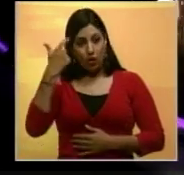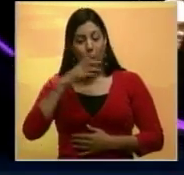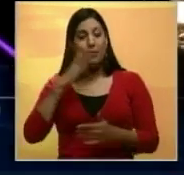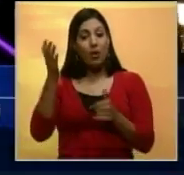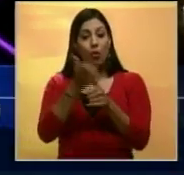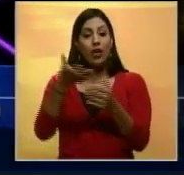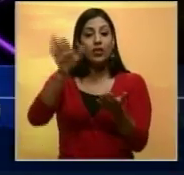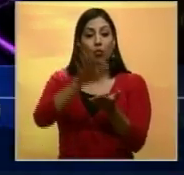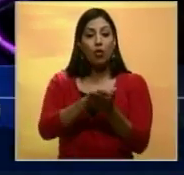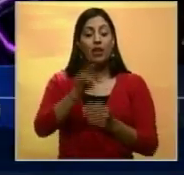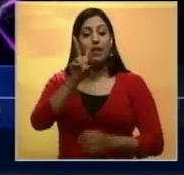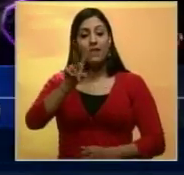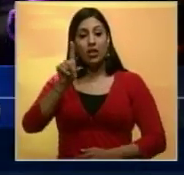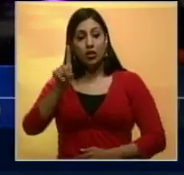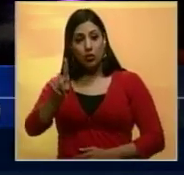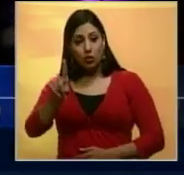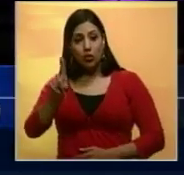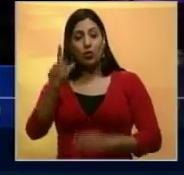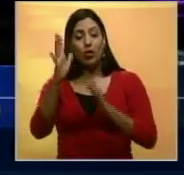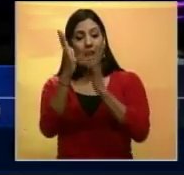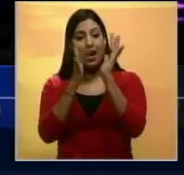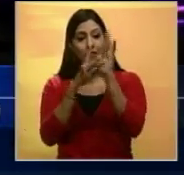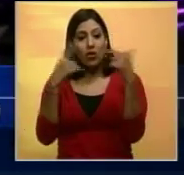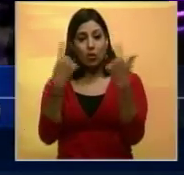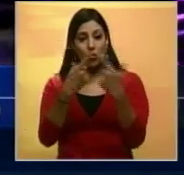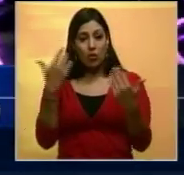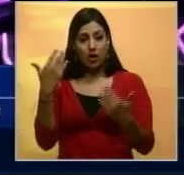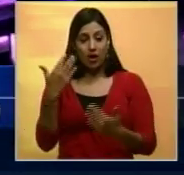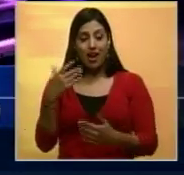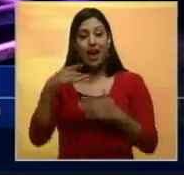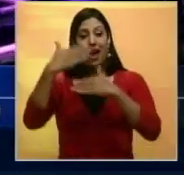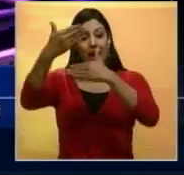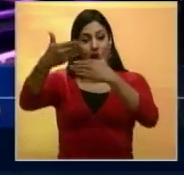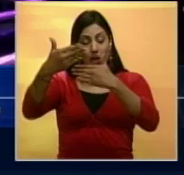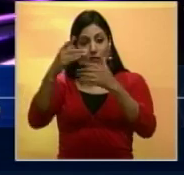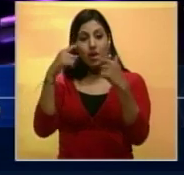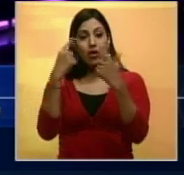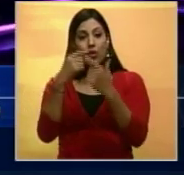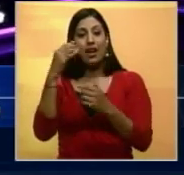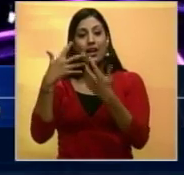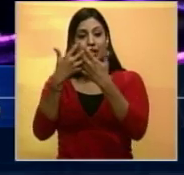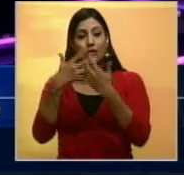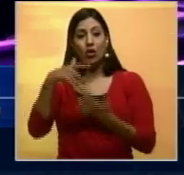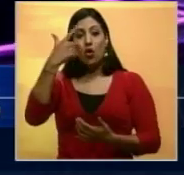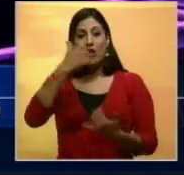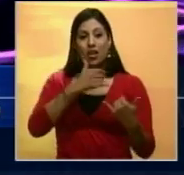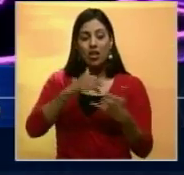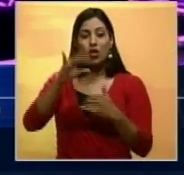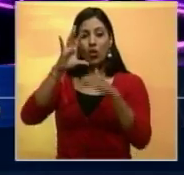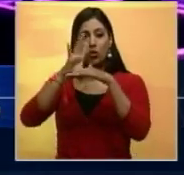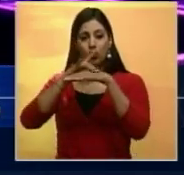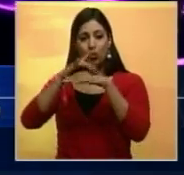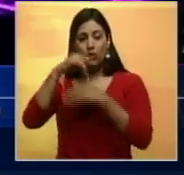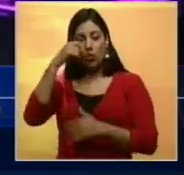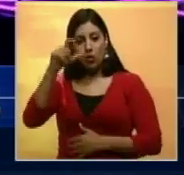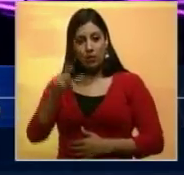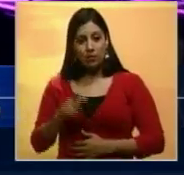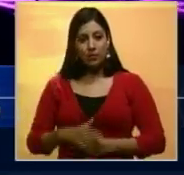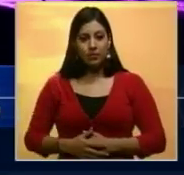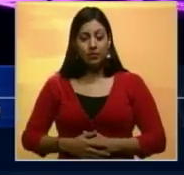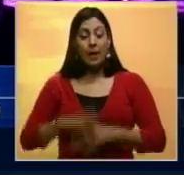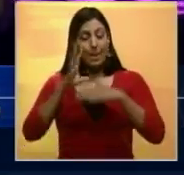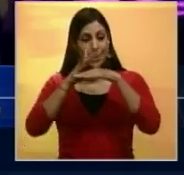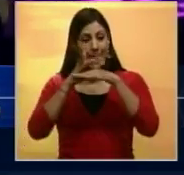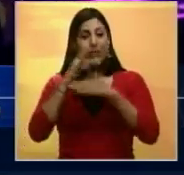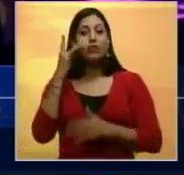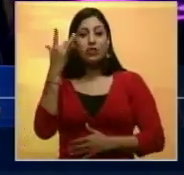hallado muerto el 21 de abril en su propiedad de Paisley Park, en las afueras de Minneapolis, por el hijo del doctor Howard Confer, médico